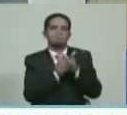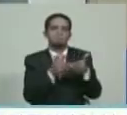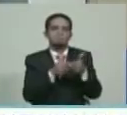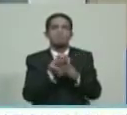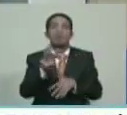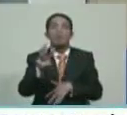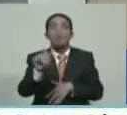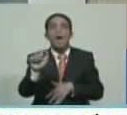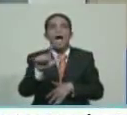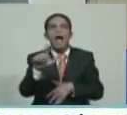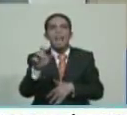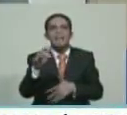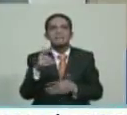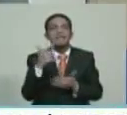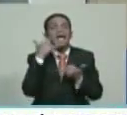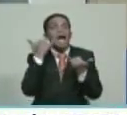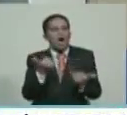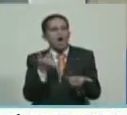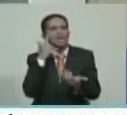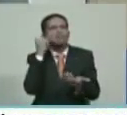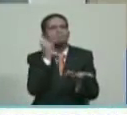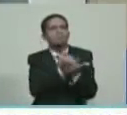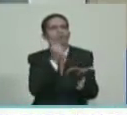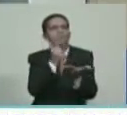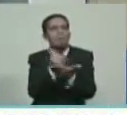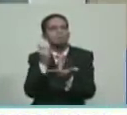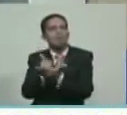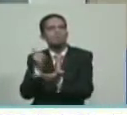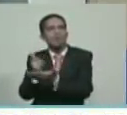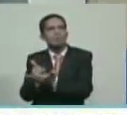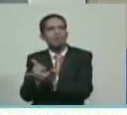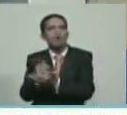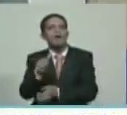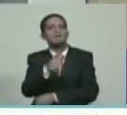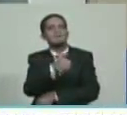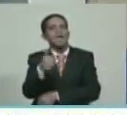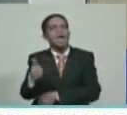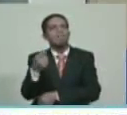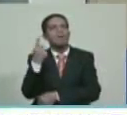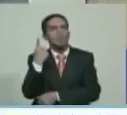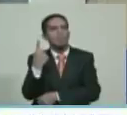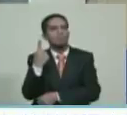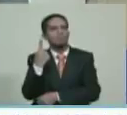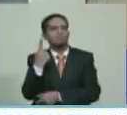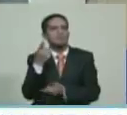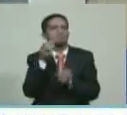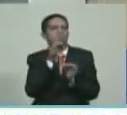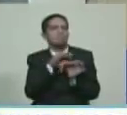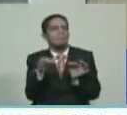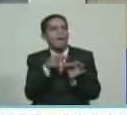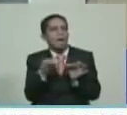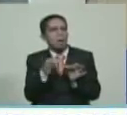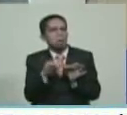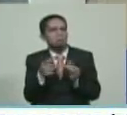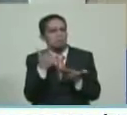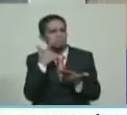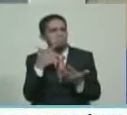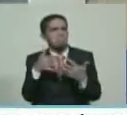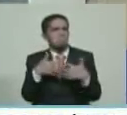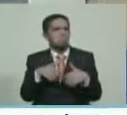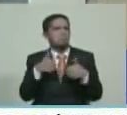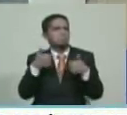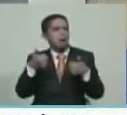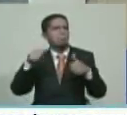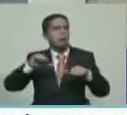está corroborando cada cripto activo o cada script o moneda para reactivar